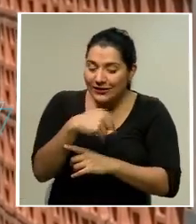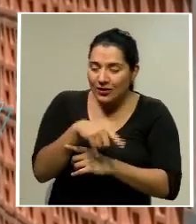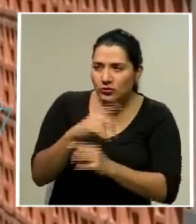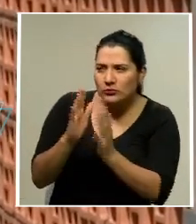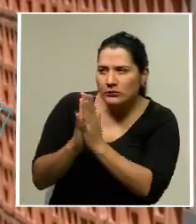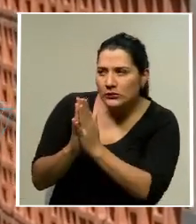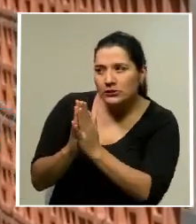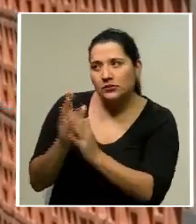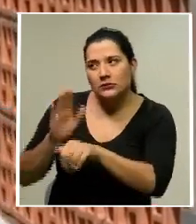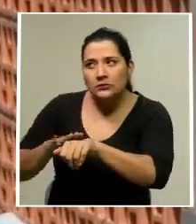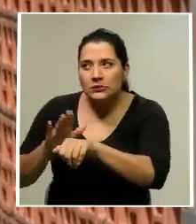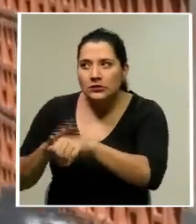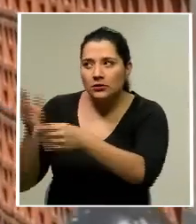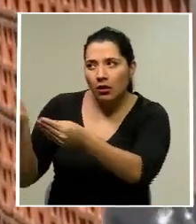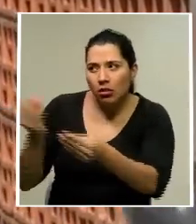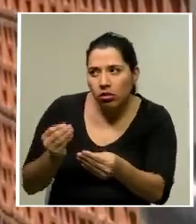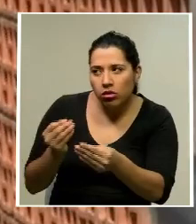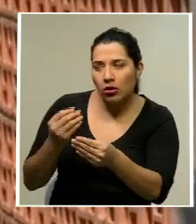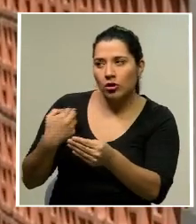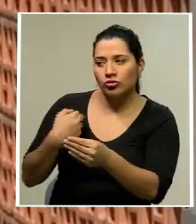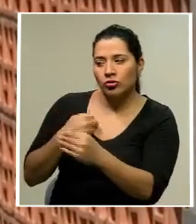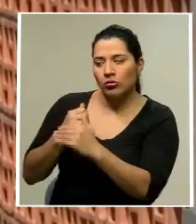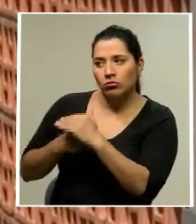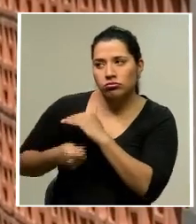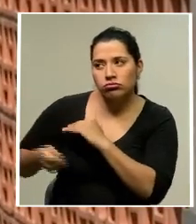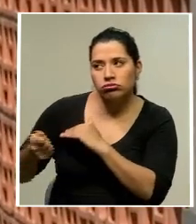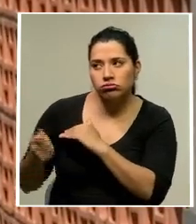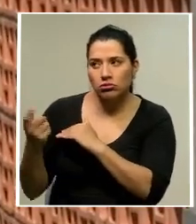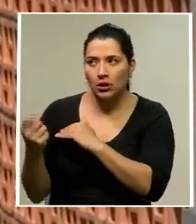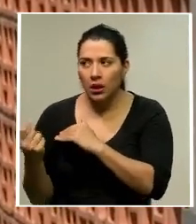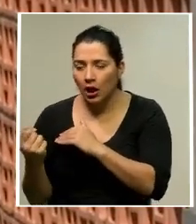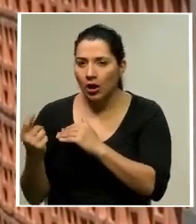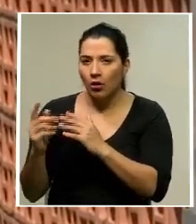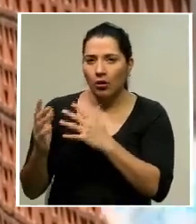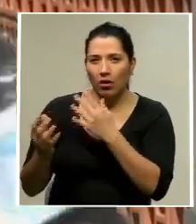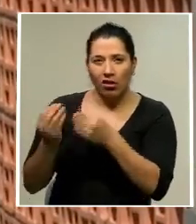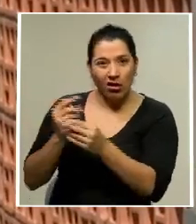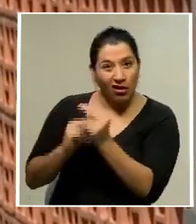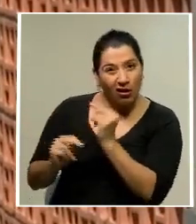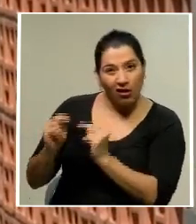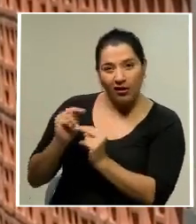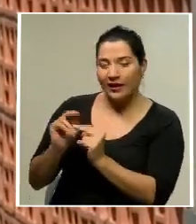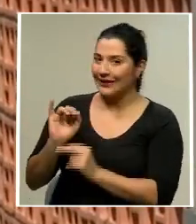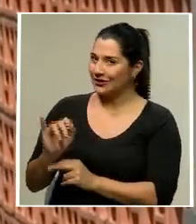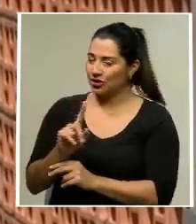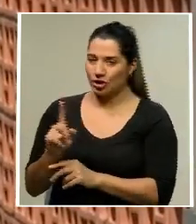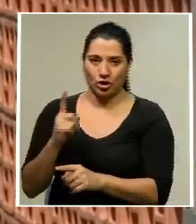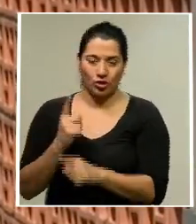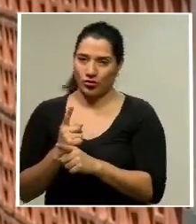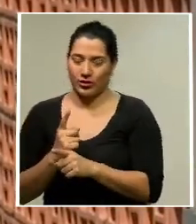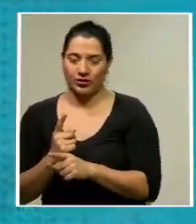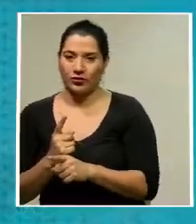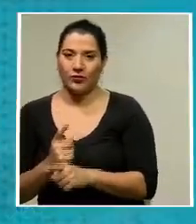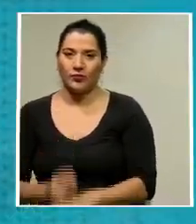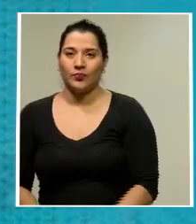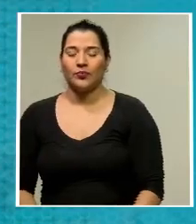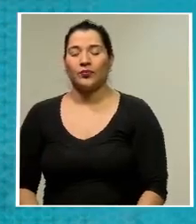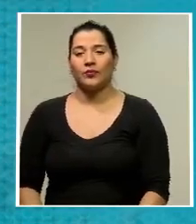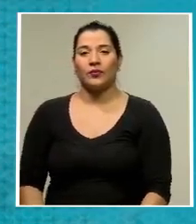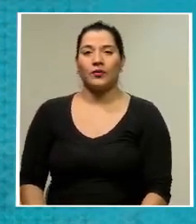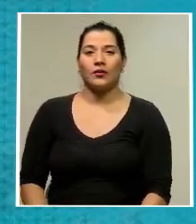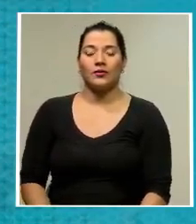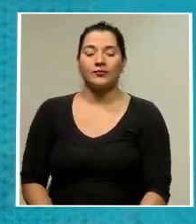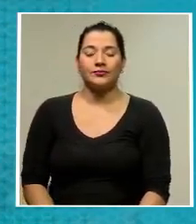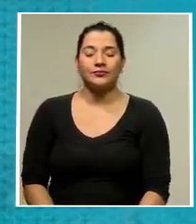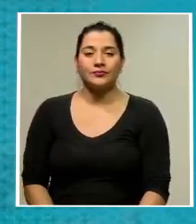ley. En este caso, ¿cómo entonces cataloga la posición de la Fiscalía con estos señalamientos? Completamente equivocada. Nunca ha